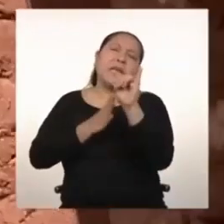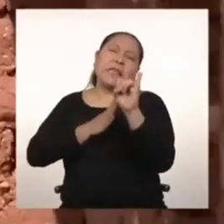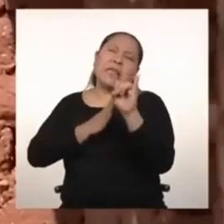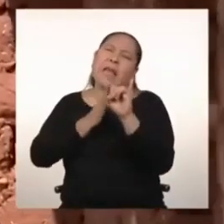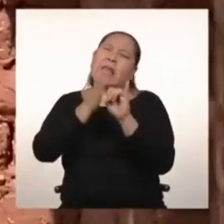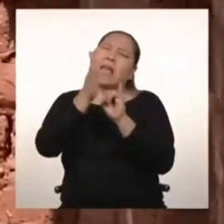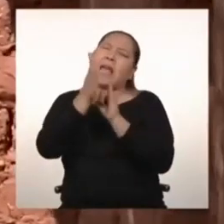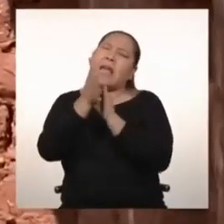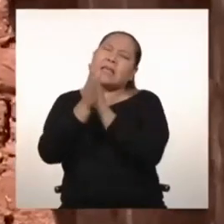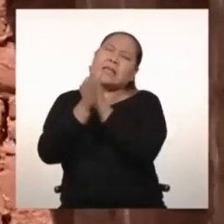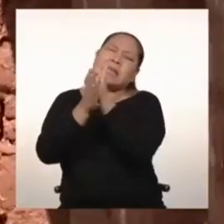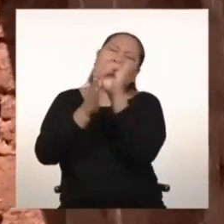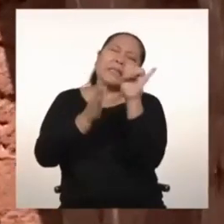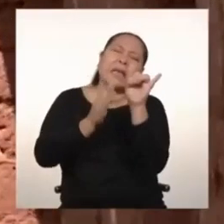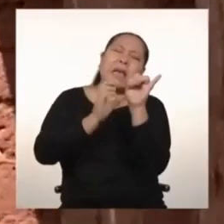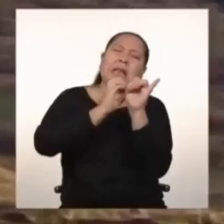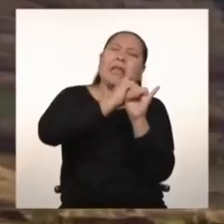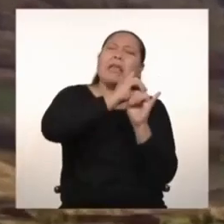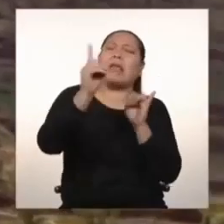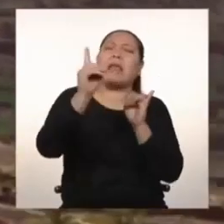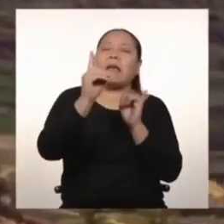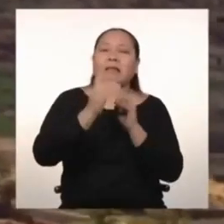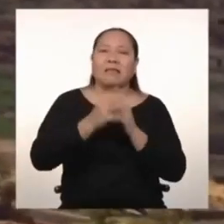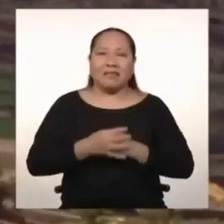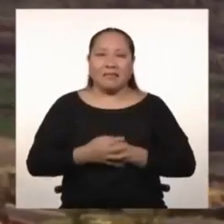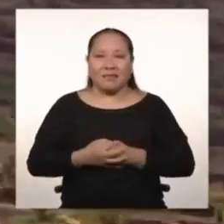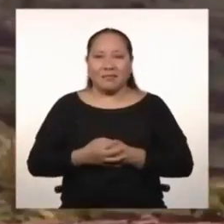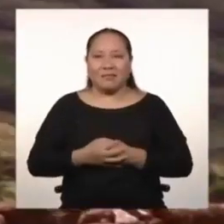Derecha, izquierda, derecha. Derecha,